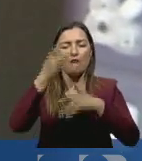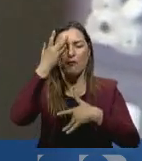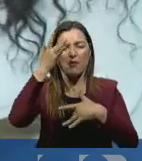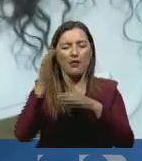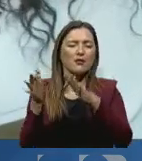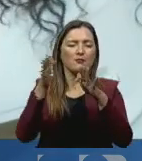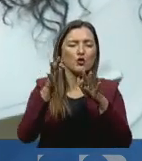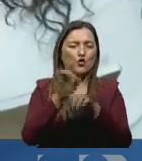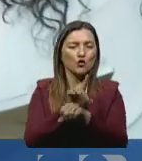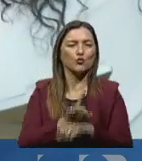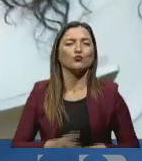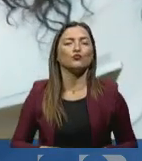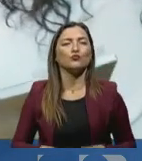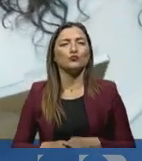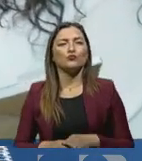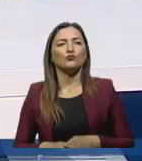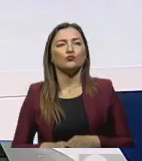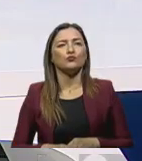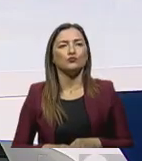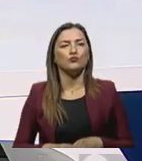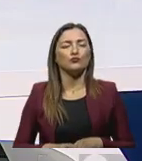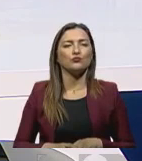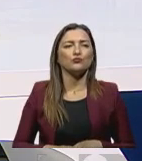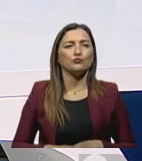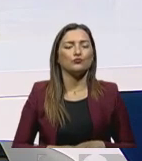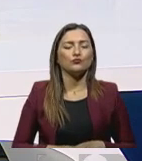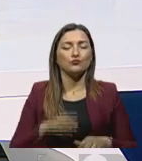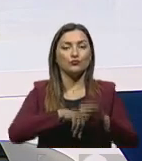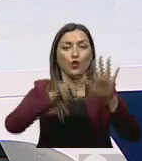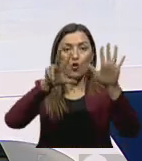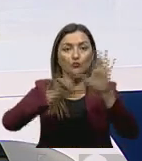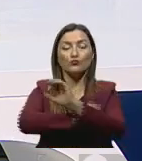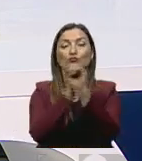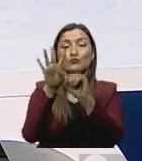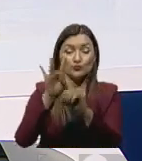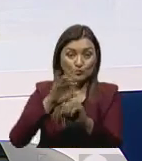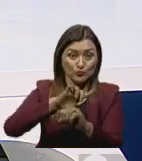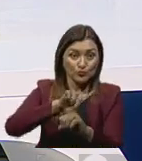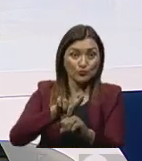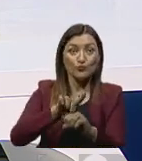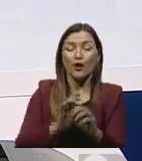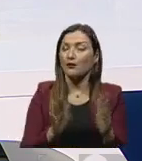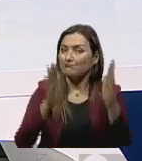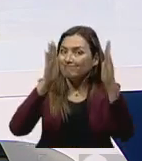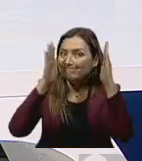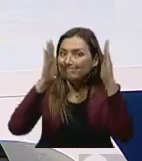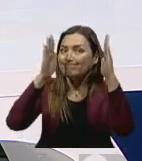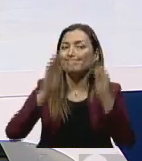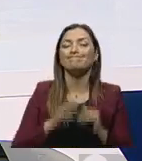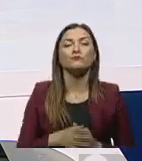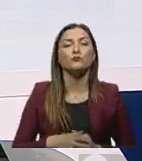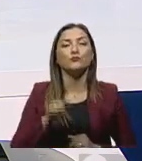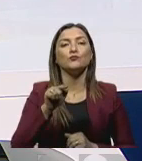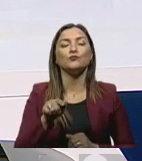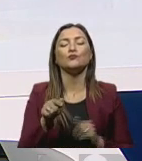médico Helen Quiñones 24 horas 8 de la mañana con 28 minutos preste muchísima atención porque